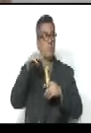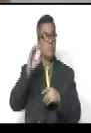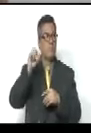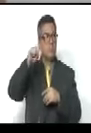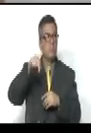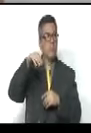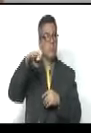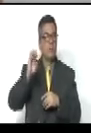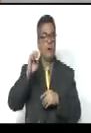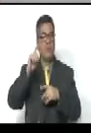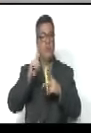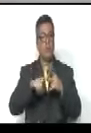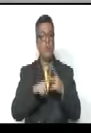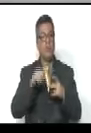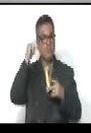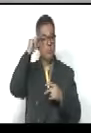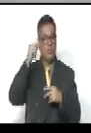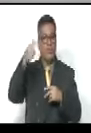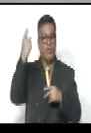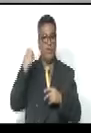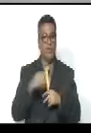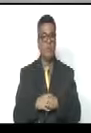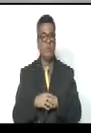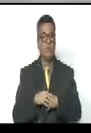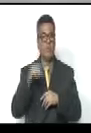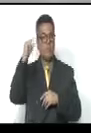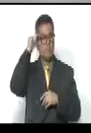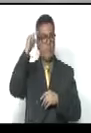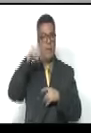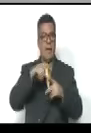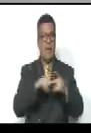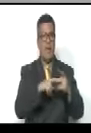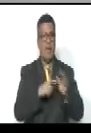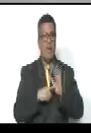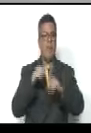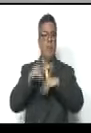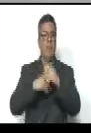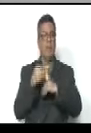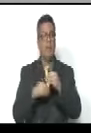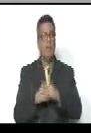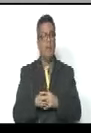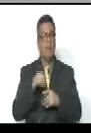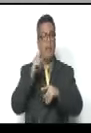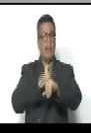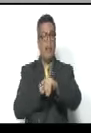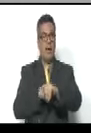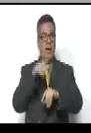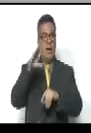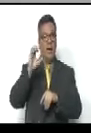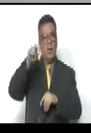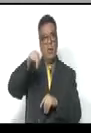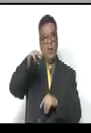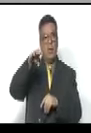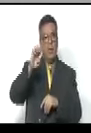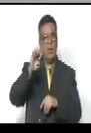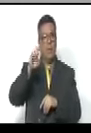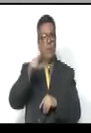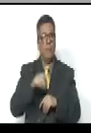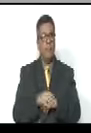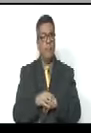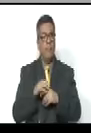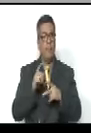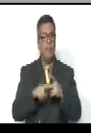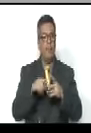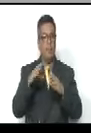Electoral. El día de ayer, el Consejo Nacional Electoral se declaró en